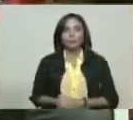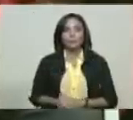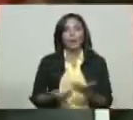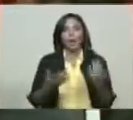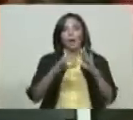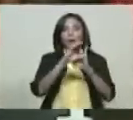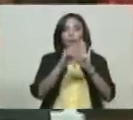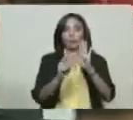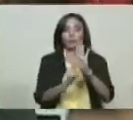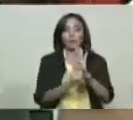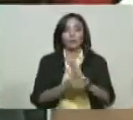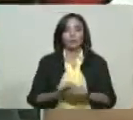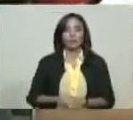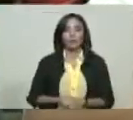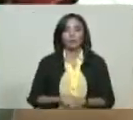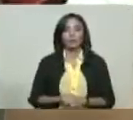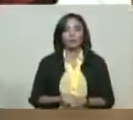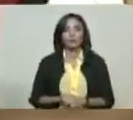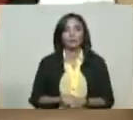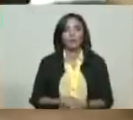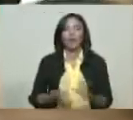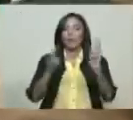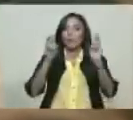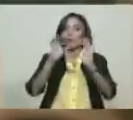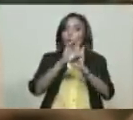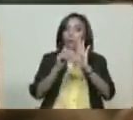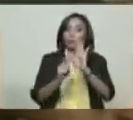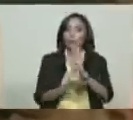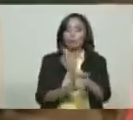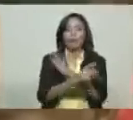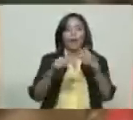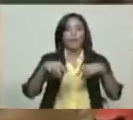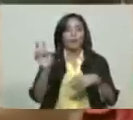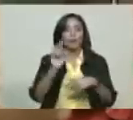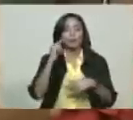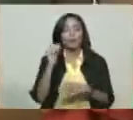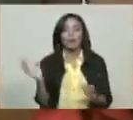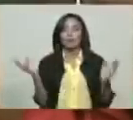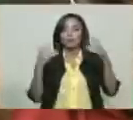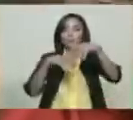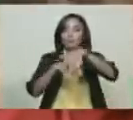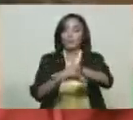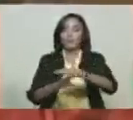constitución. Es una gran tarea donde toda Venezuela tiene que involucrarse.